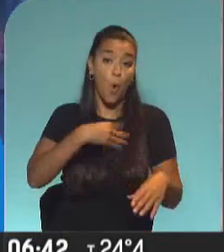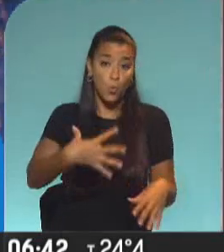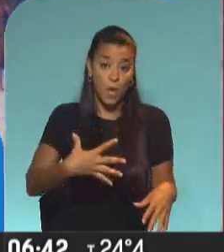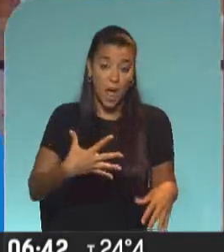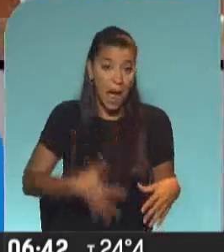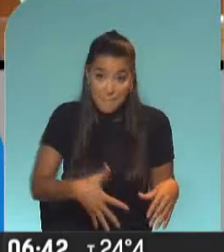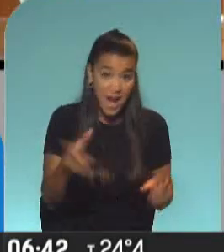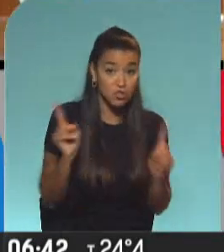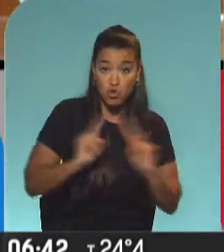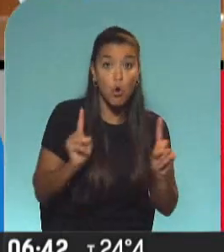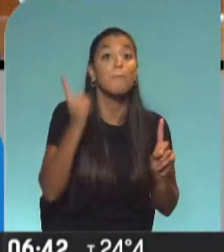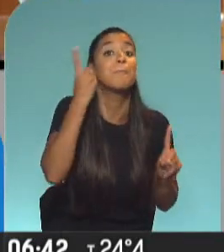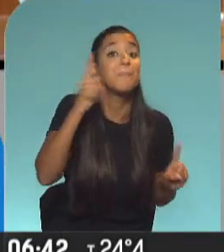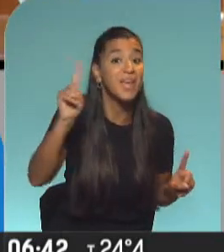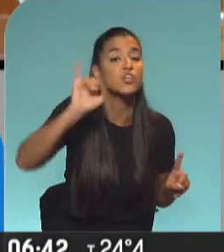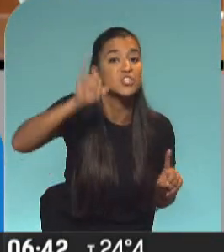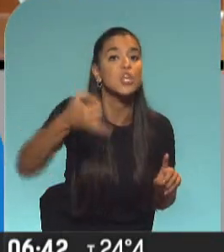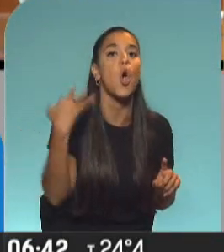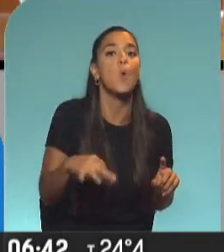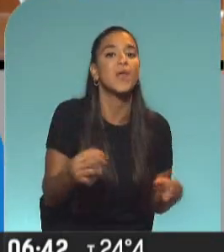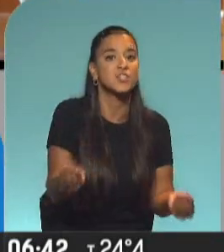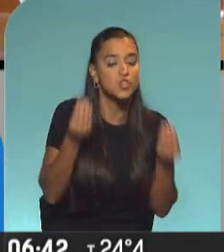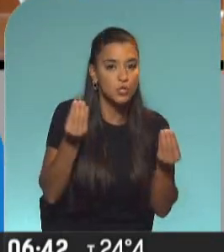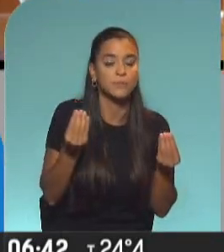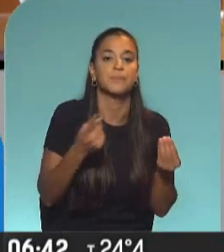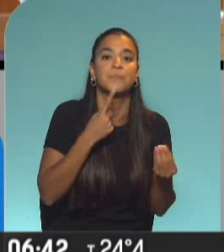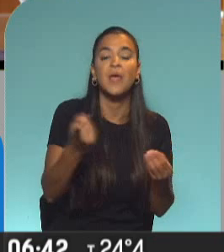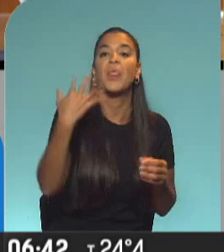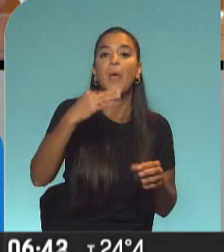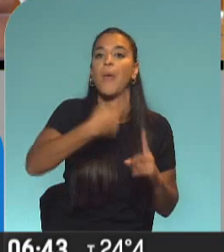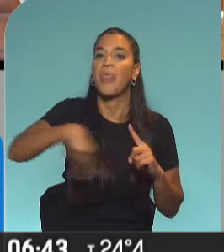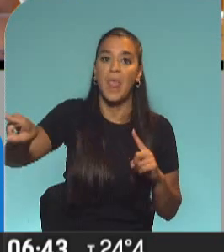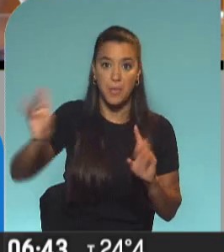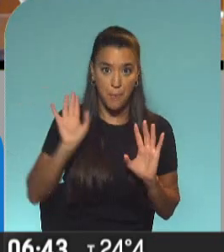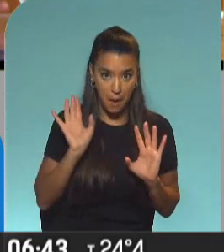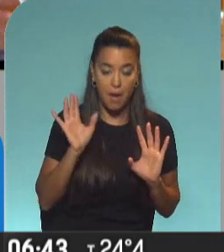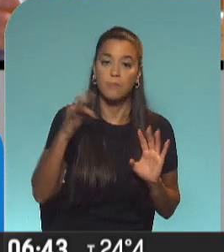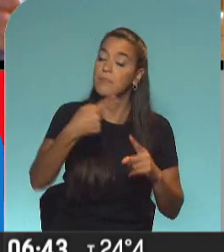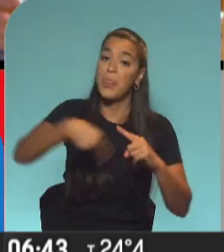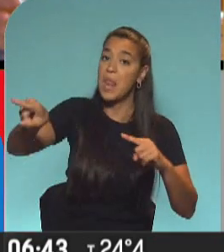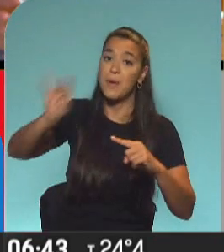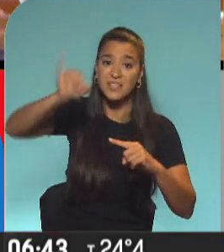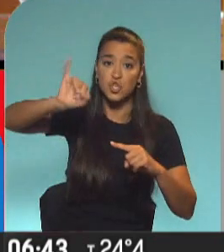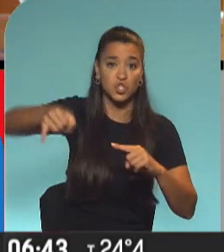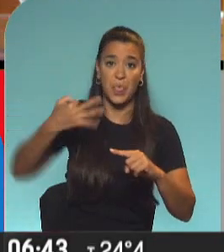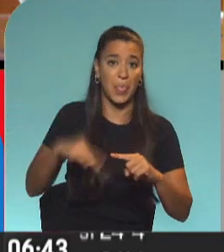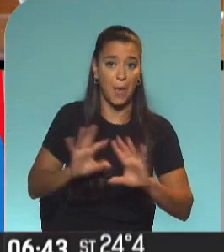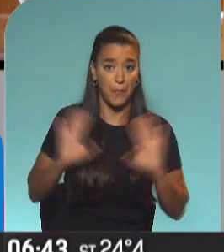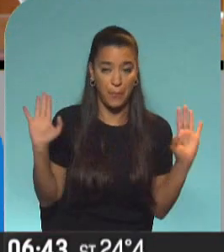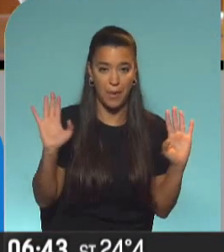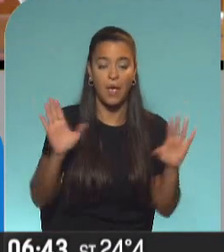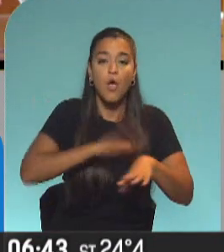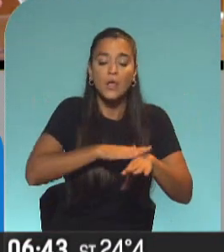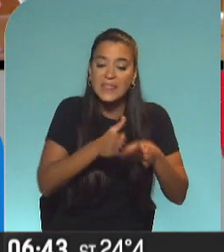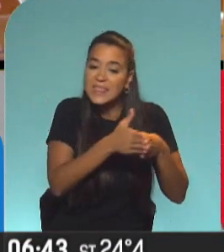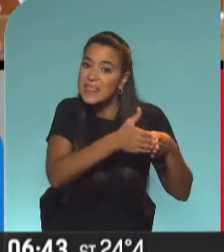voluntaria del embarazo. Pero sí están obligados a garantizarla. Es decir, tienen que hacer la derivación correspondiente en los